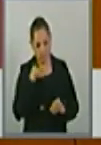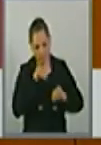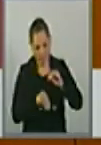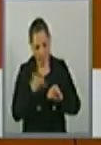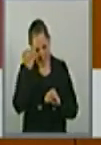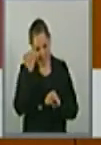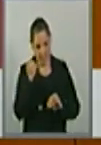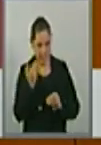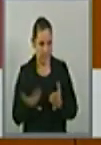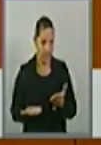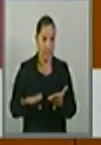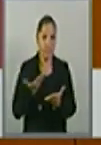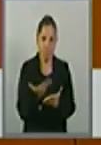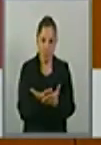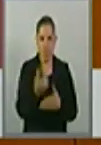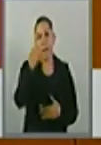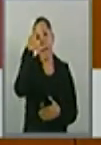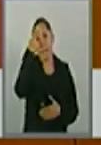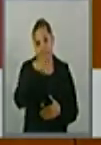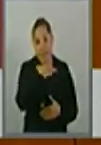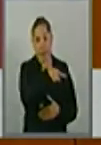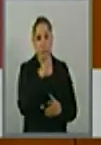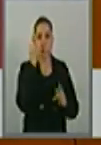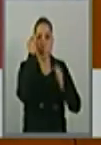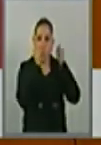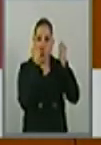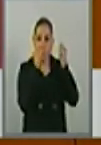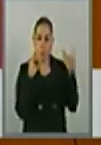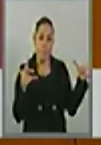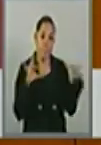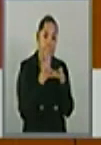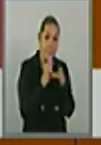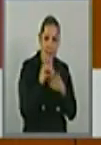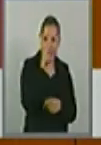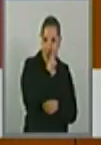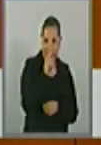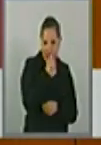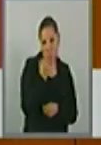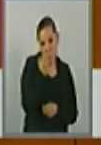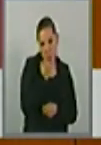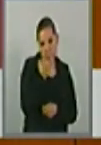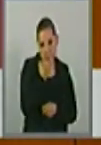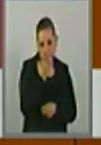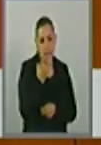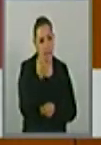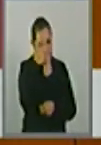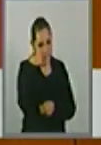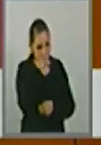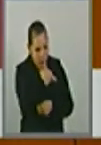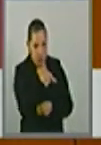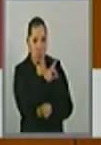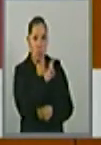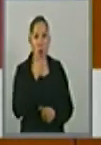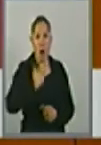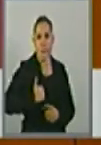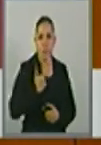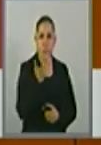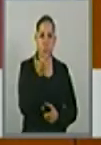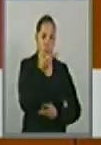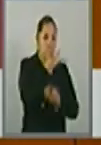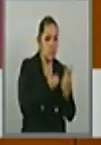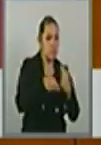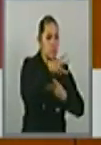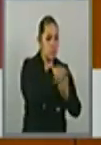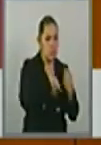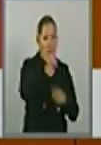decreto con el fin de incluir el turismo idiomático como un factor de desarrollo económico del país el cual el estado